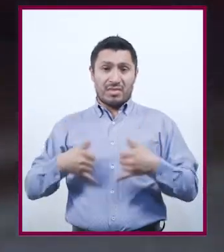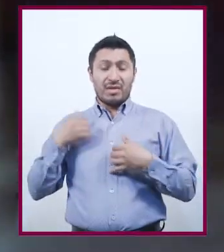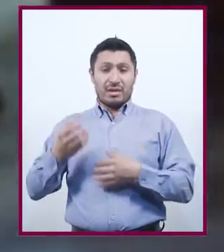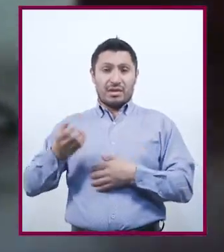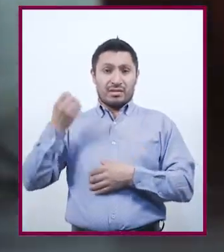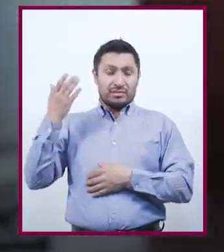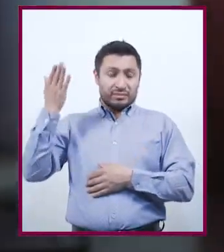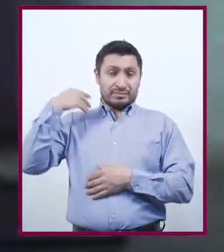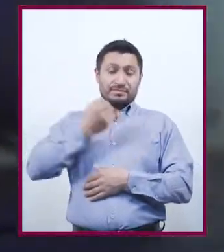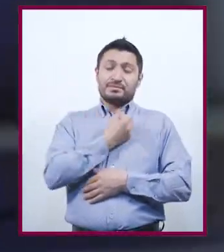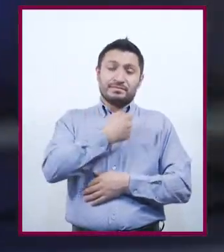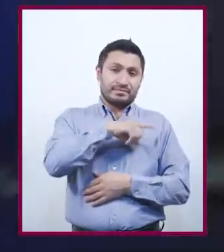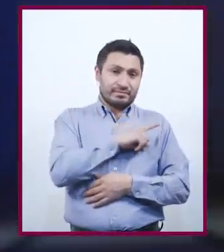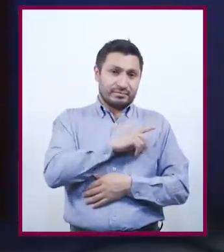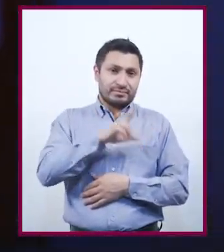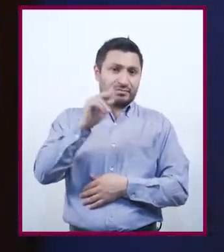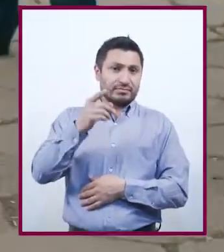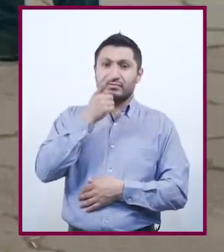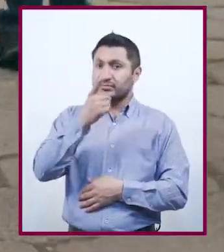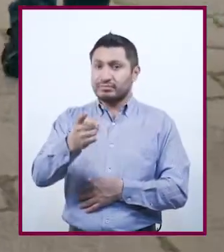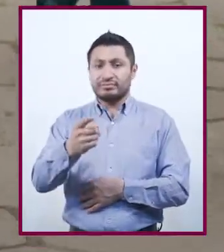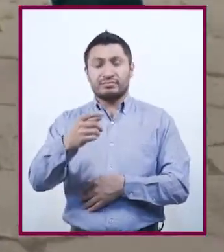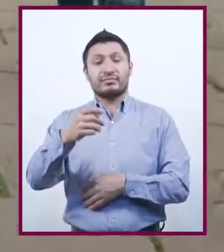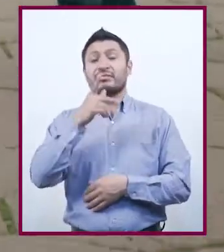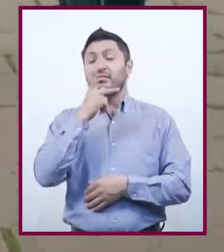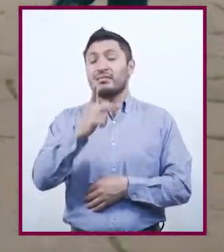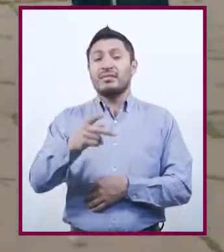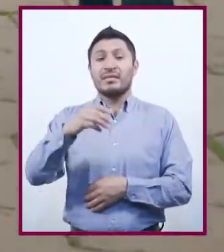en las calles y todo eso.